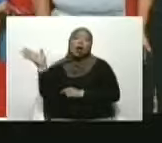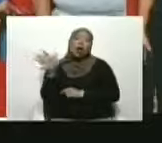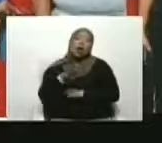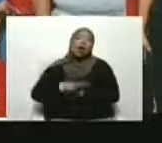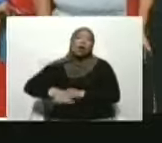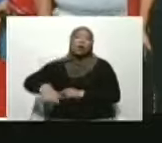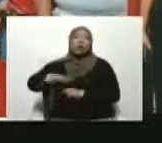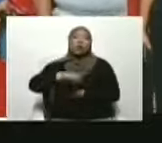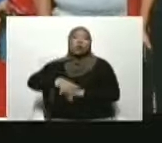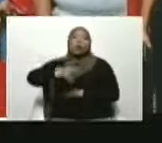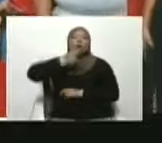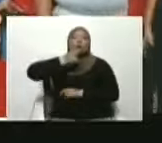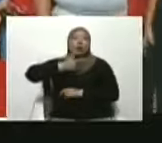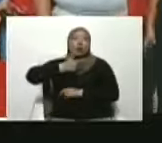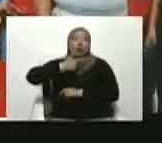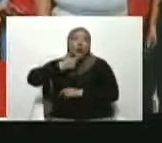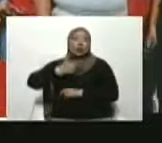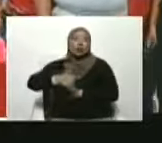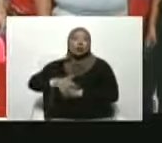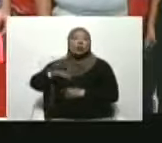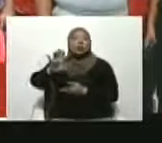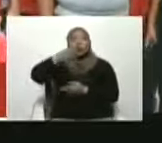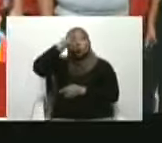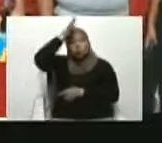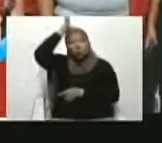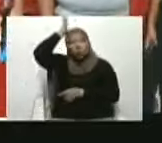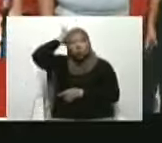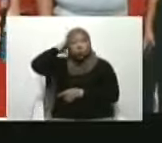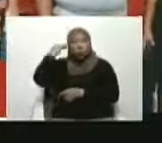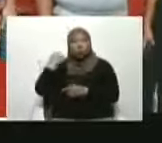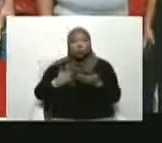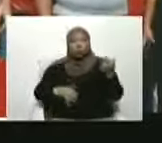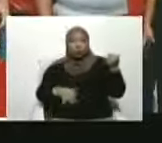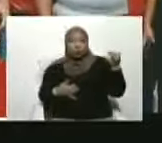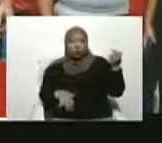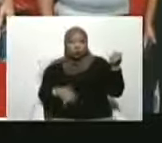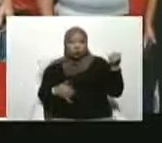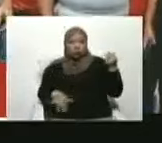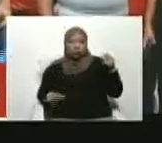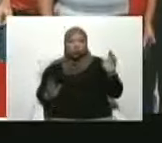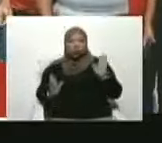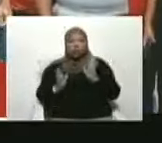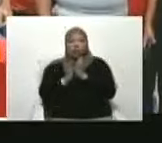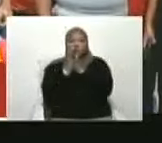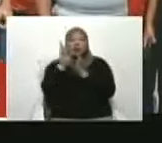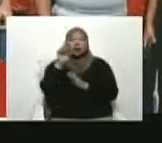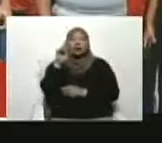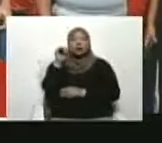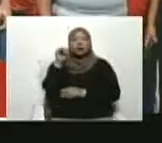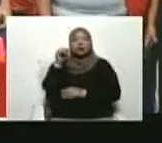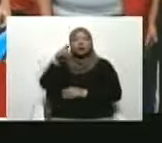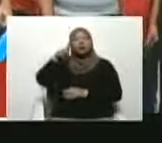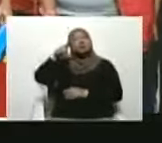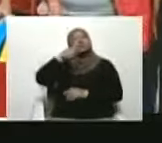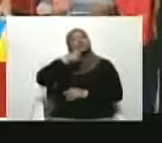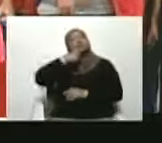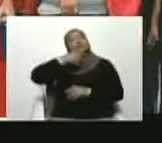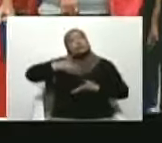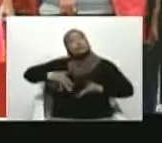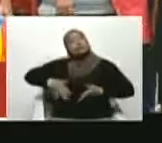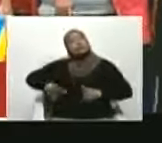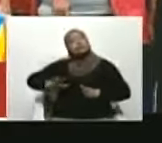surge una versión del gallo pinto de un compañero de Santa Rita de aquí mismo saben quién nació en Santa